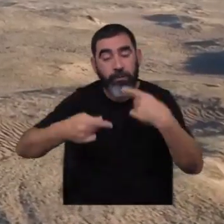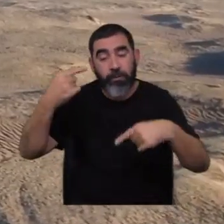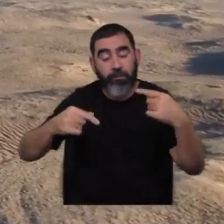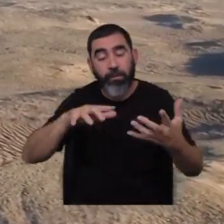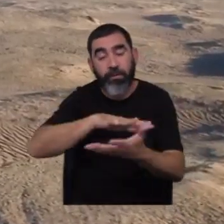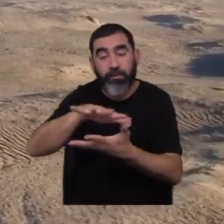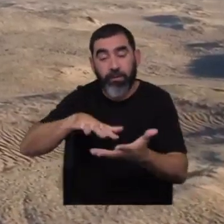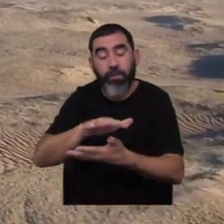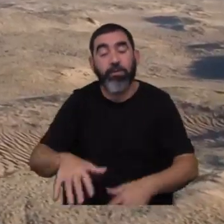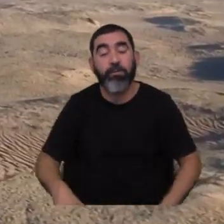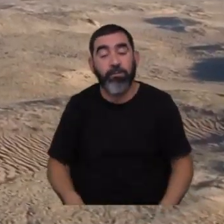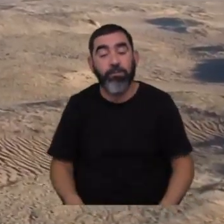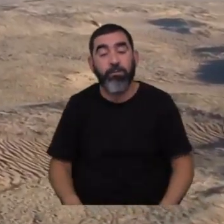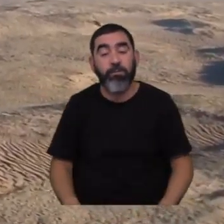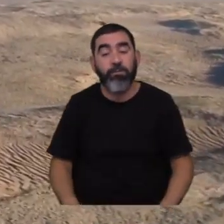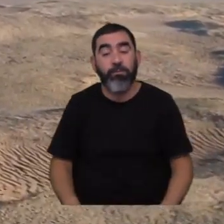lugares.